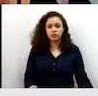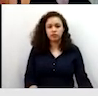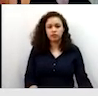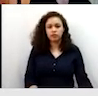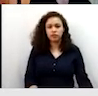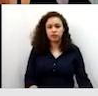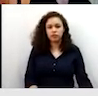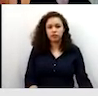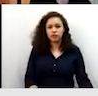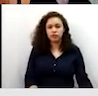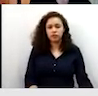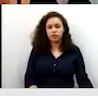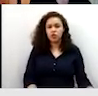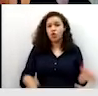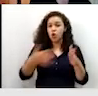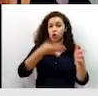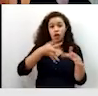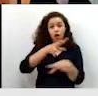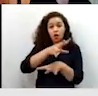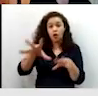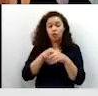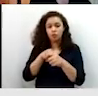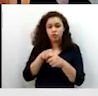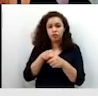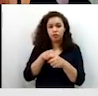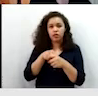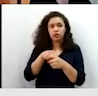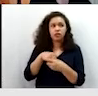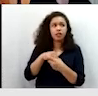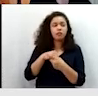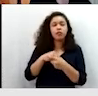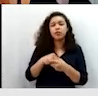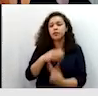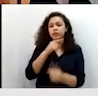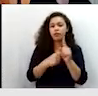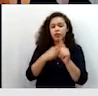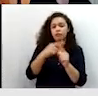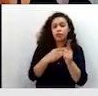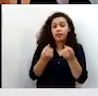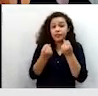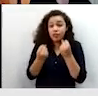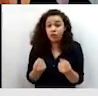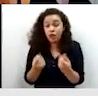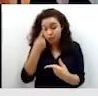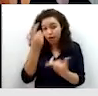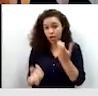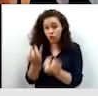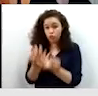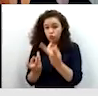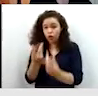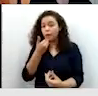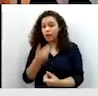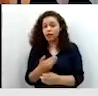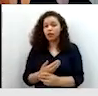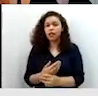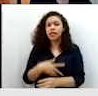Cocinar completamente, que era lo que yo les comentaba, llevar los alimentos a una temperatura segura de cocción. En este caso serían